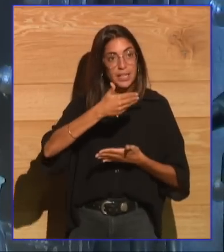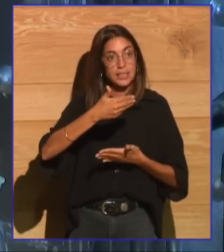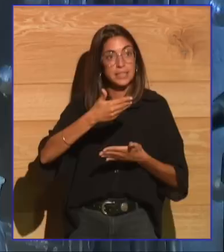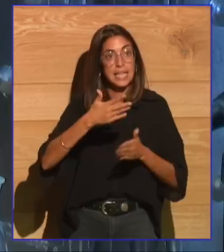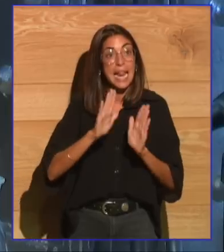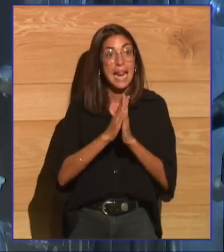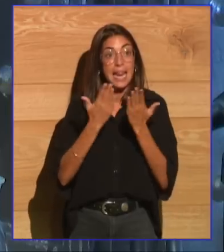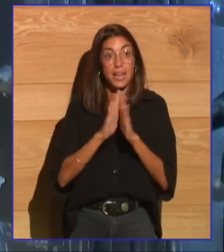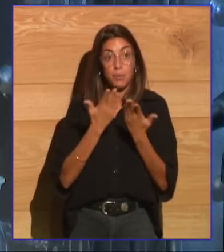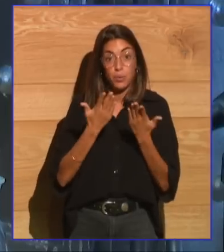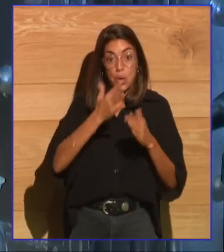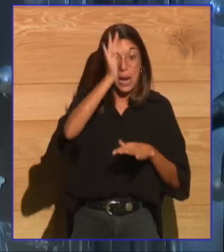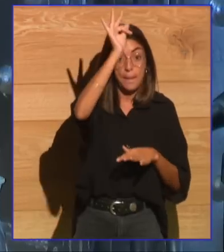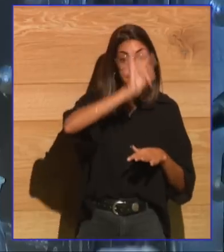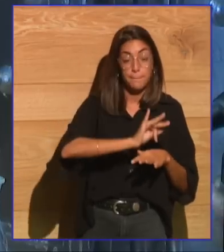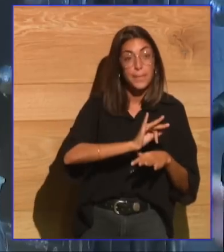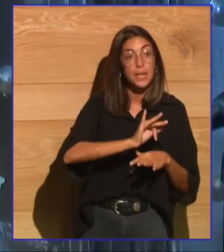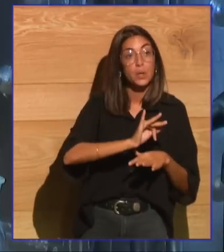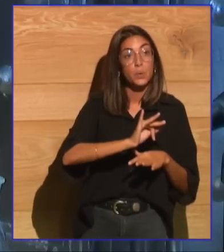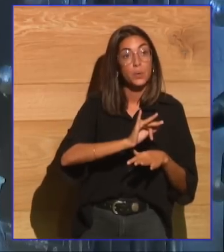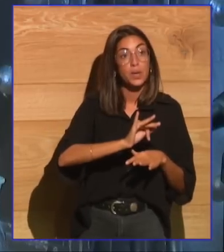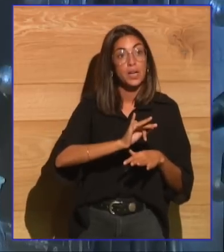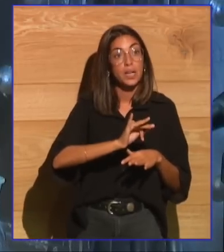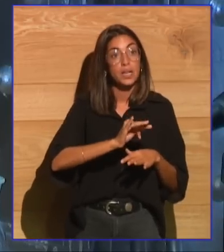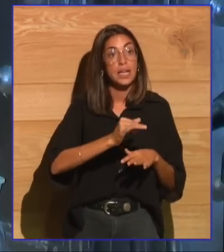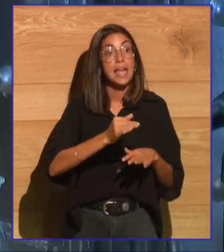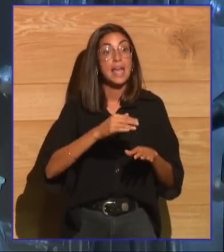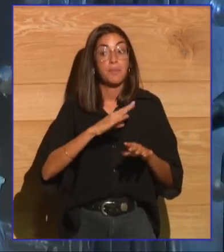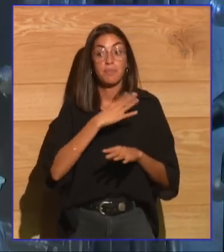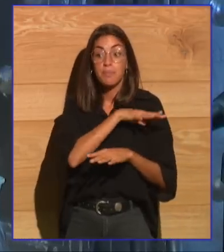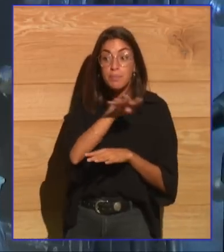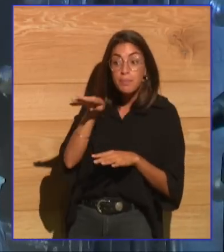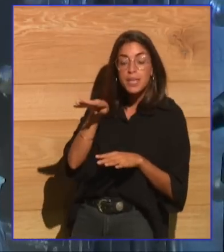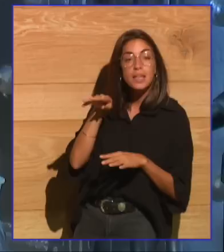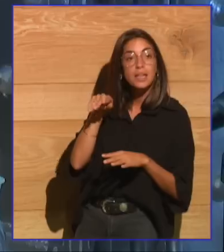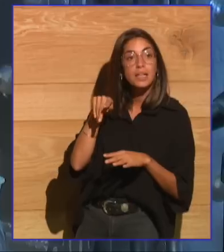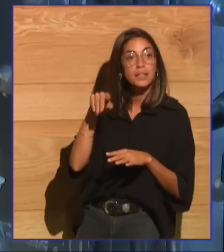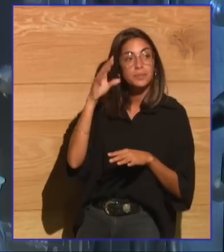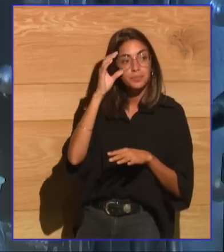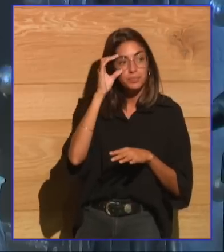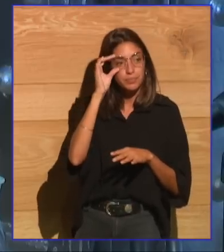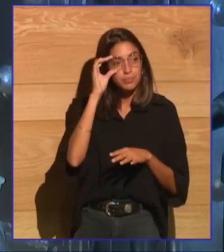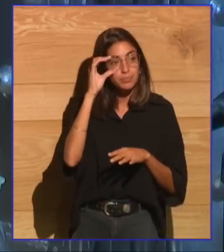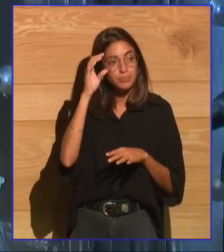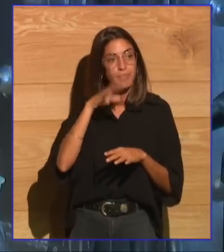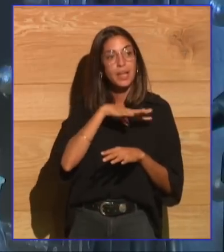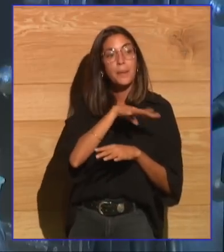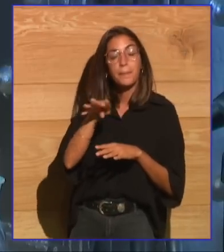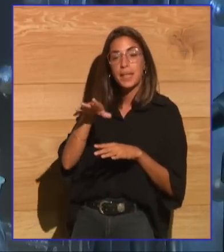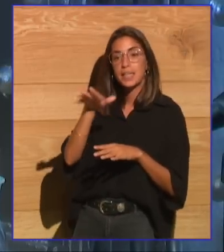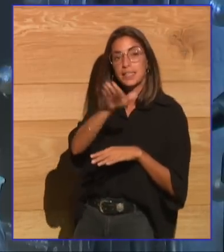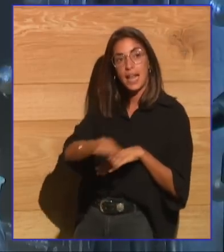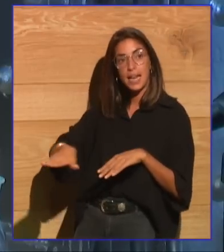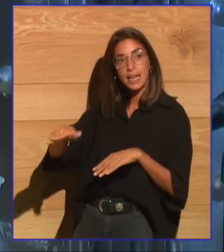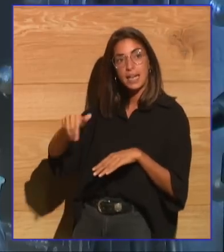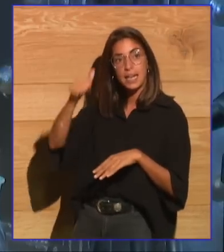que nos han urgido a mirar a la opresión de las mujeres y niños bueno estás produciendo sólo marchó verdad o sea